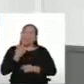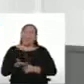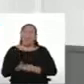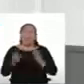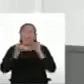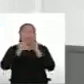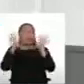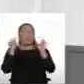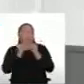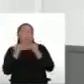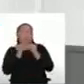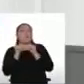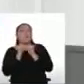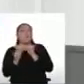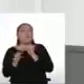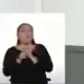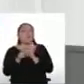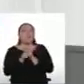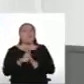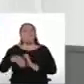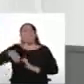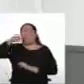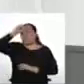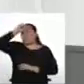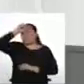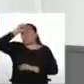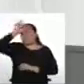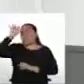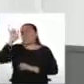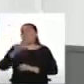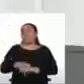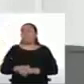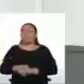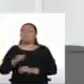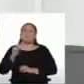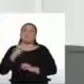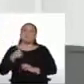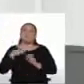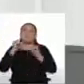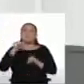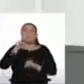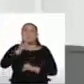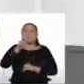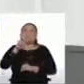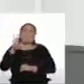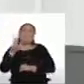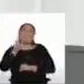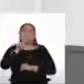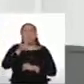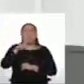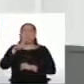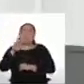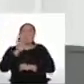Claro, por el número de ley. Yo, como no sé qué número de ley sería, le puse 1, 2, 3, 1, 2, 3, 4,